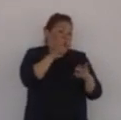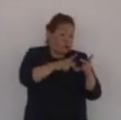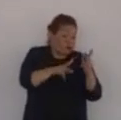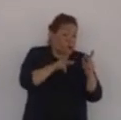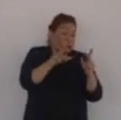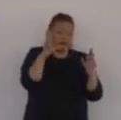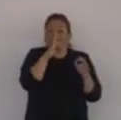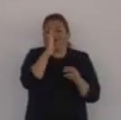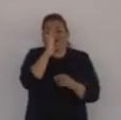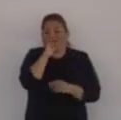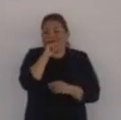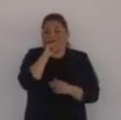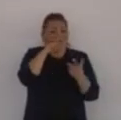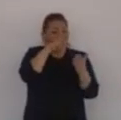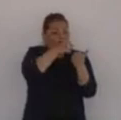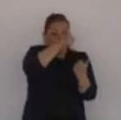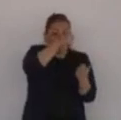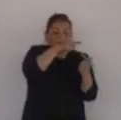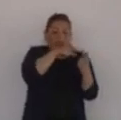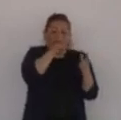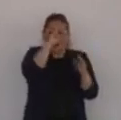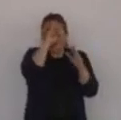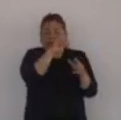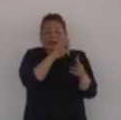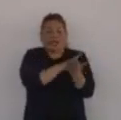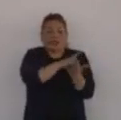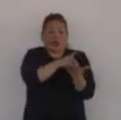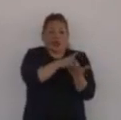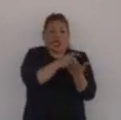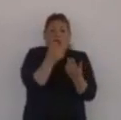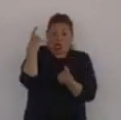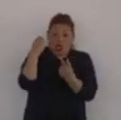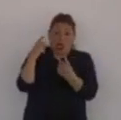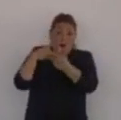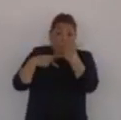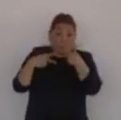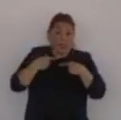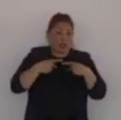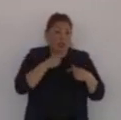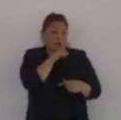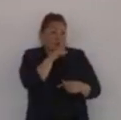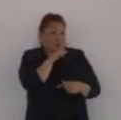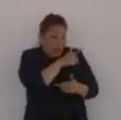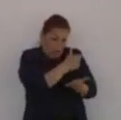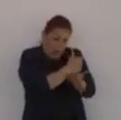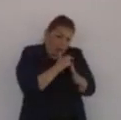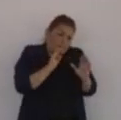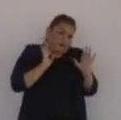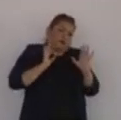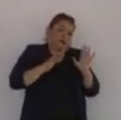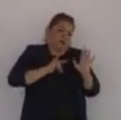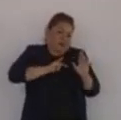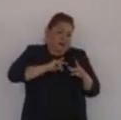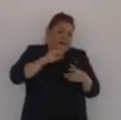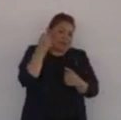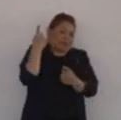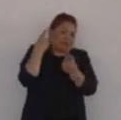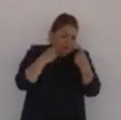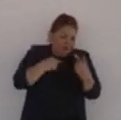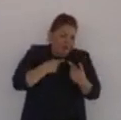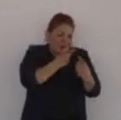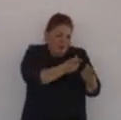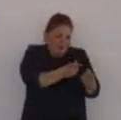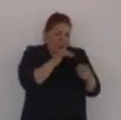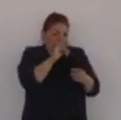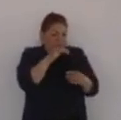es un derecho constitucional y que si alguien llega y les dice, oigan, si me ayudas a mí en algo, te lo doy